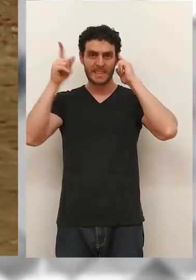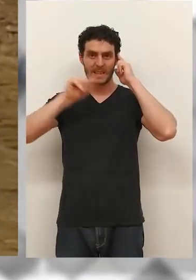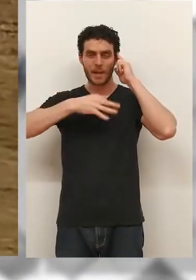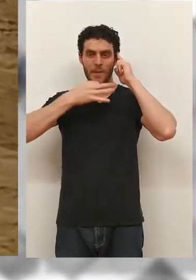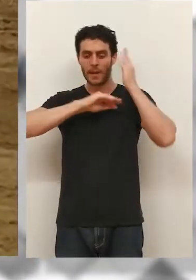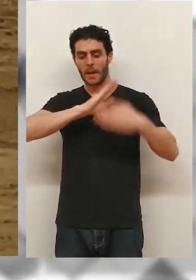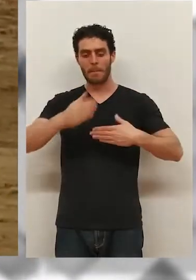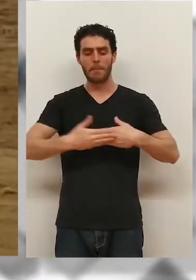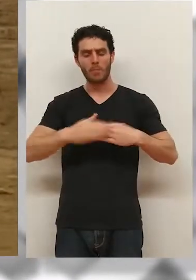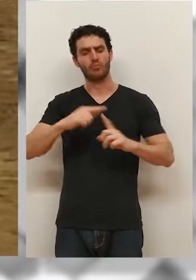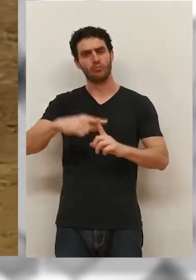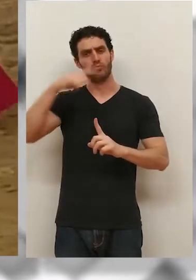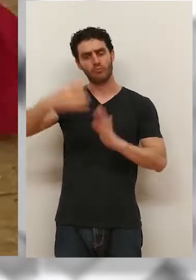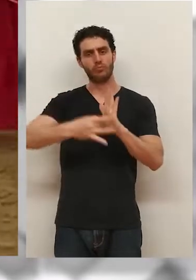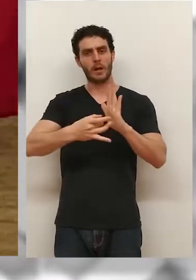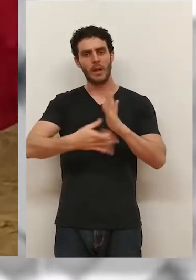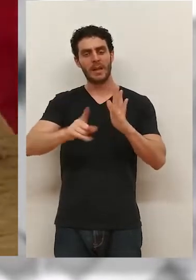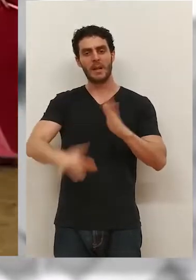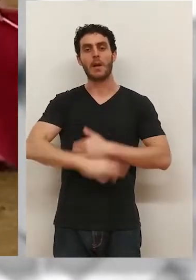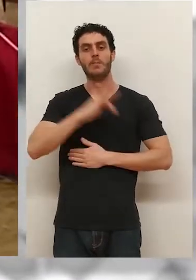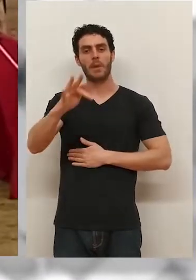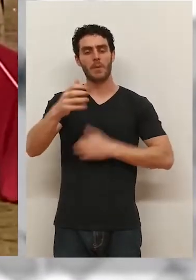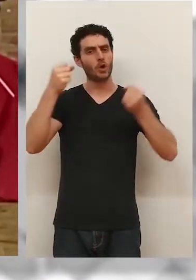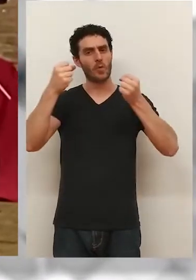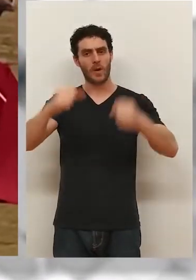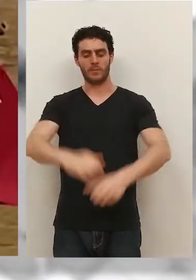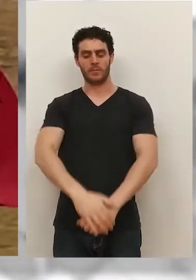cerraba la tarde también estuvo a la altura y se hizo con un trofeo.